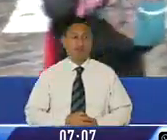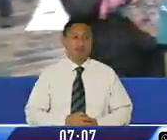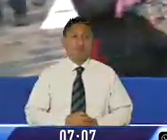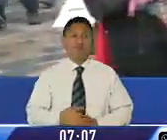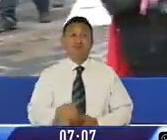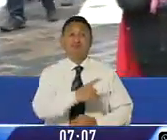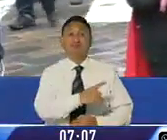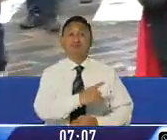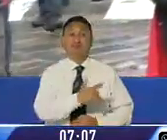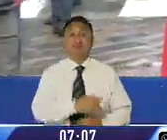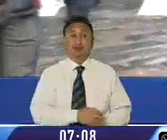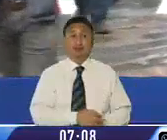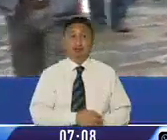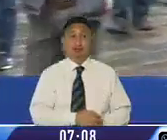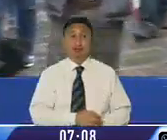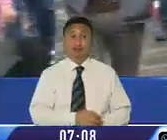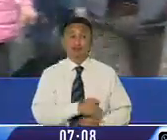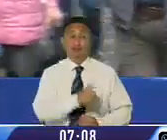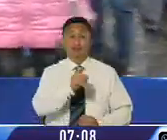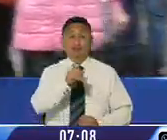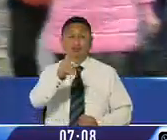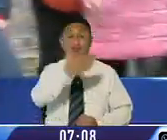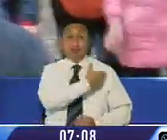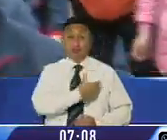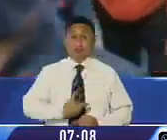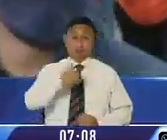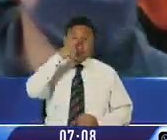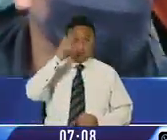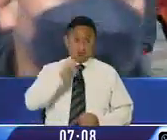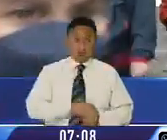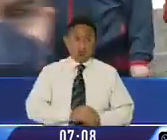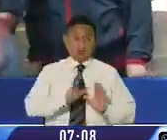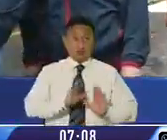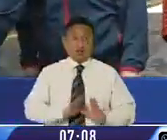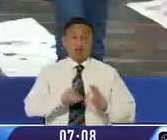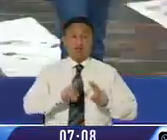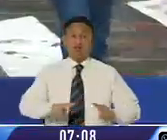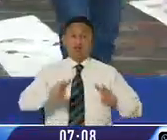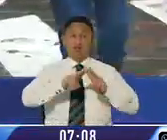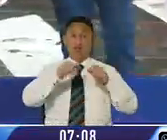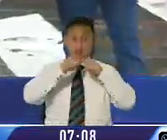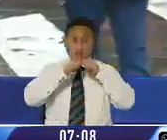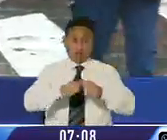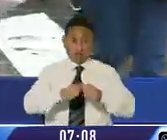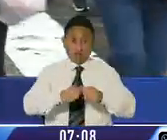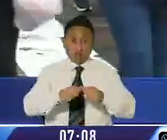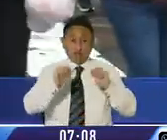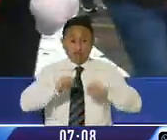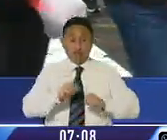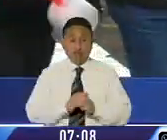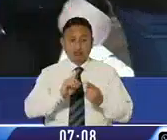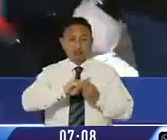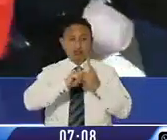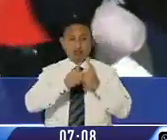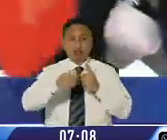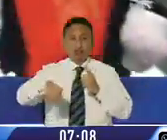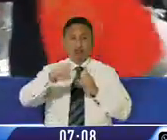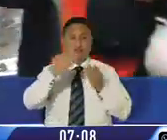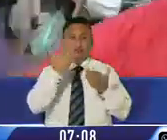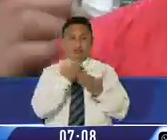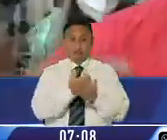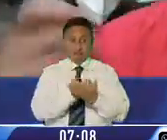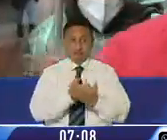Los protagonistas de la movilización exigen al presidente Guillermo Lasso el congelamiento del precio de los combustibles, así como el cambio de su política